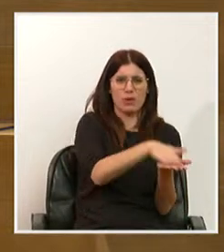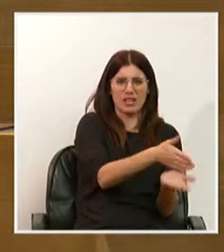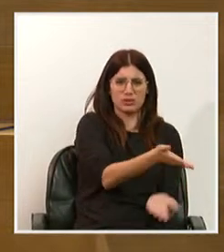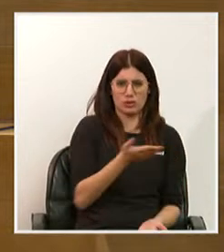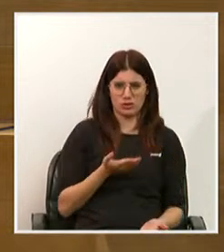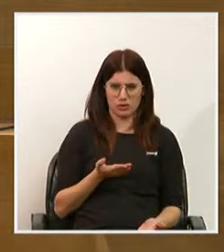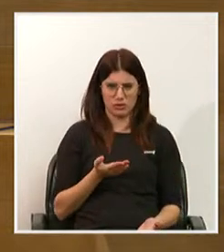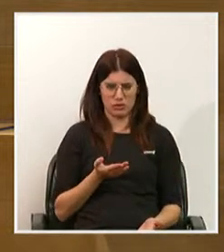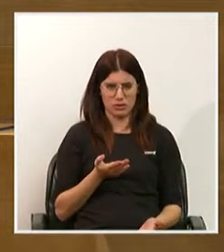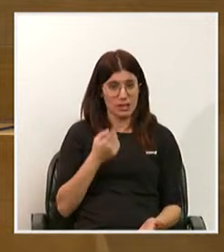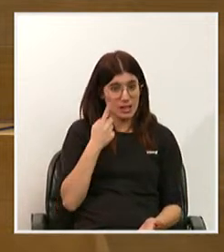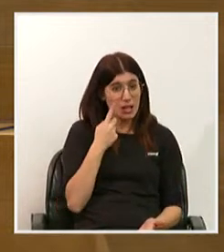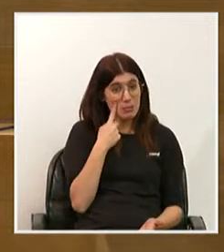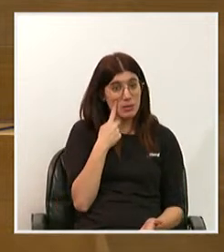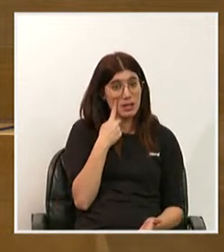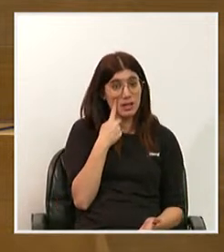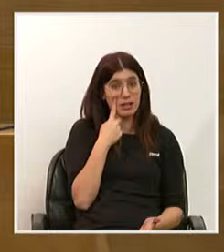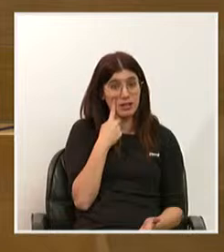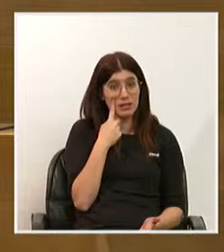y